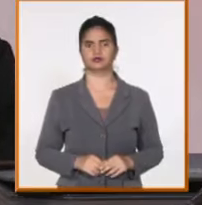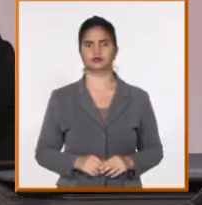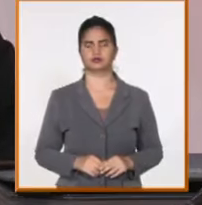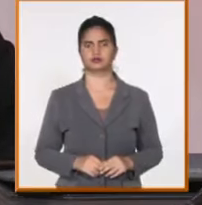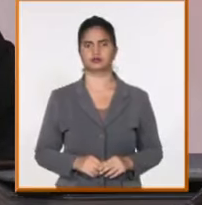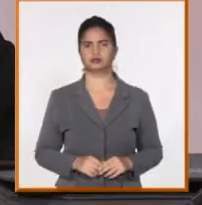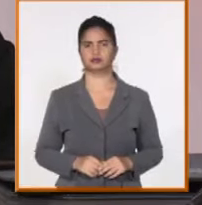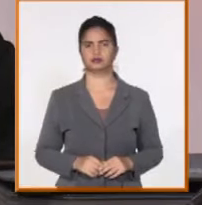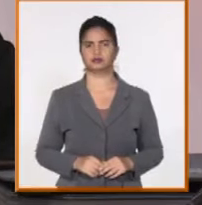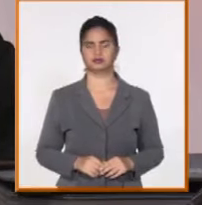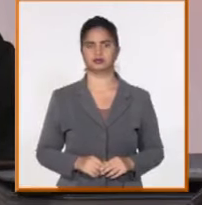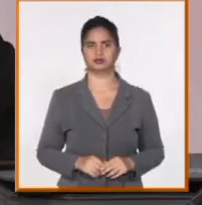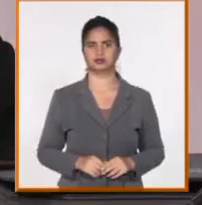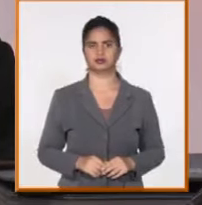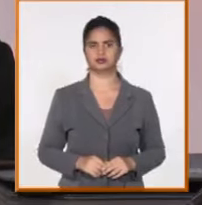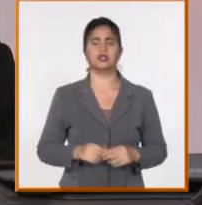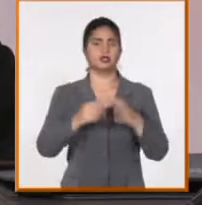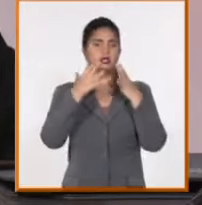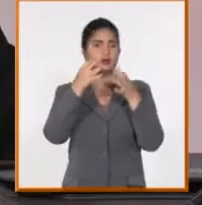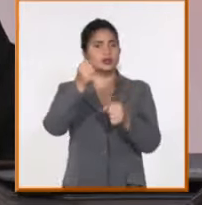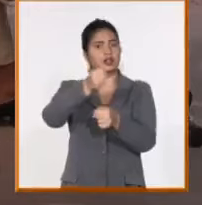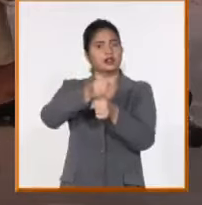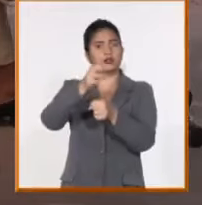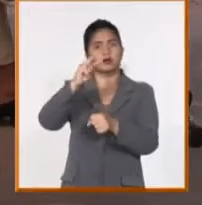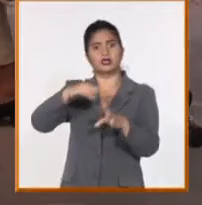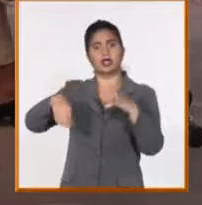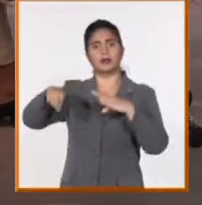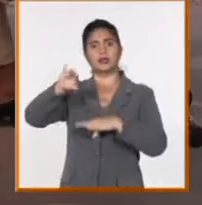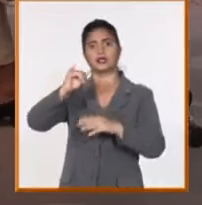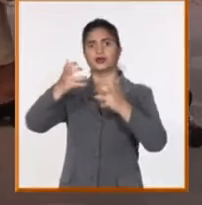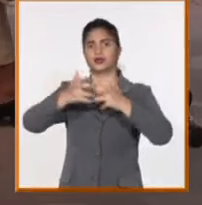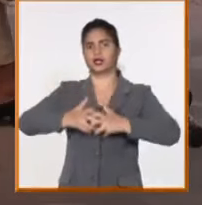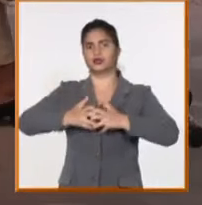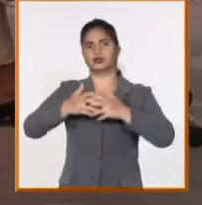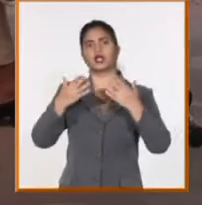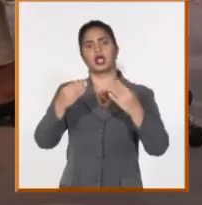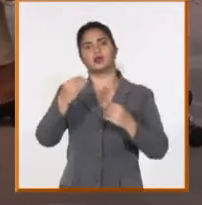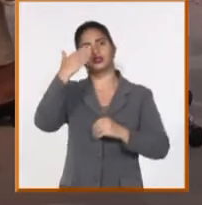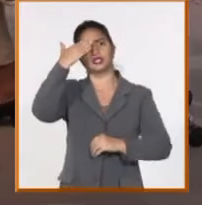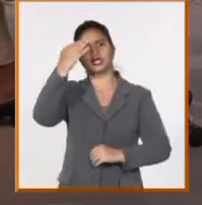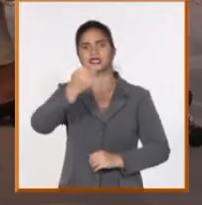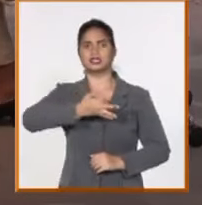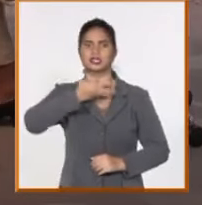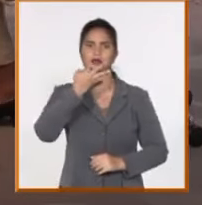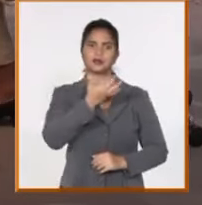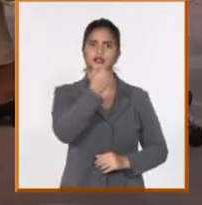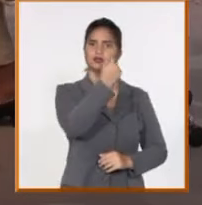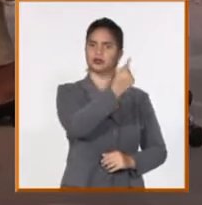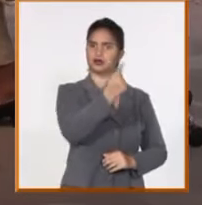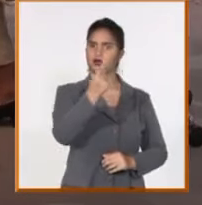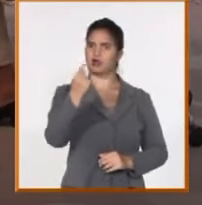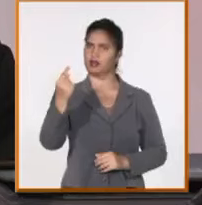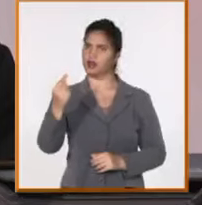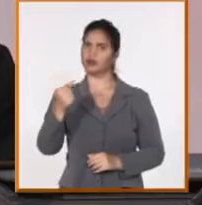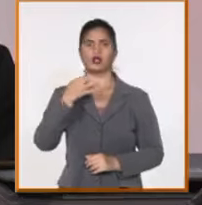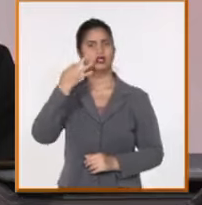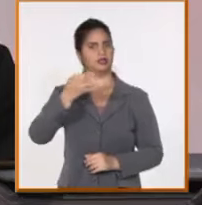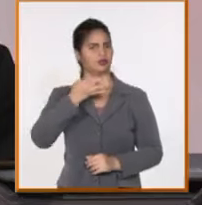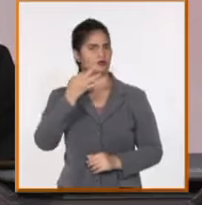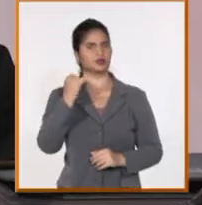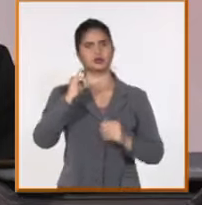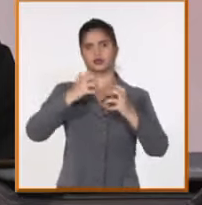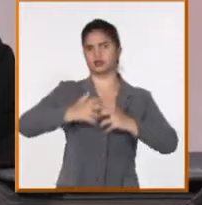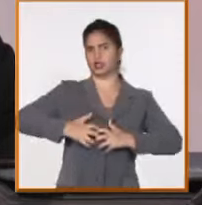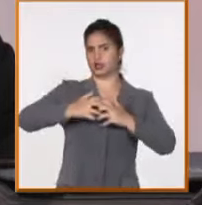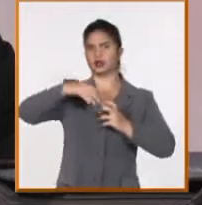parte del Ministerio de Industria Le agradezco muchísimo a ustedes toda esta información podernos acercar de primera mano a la industria